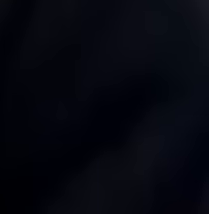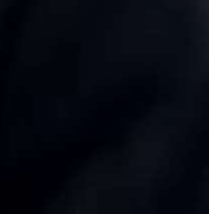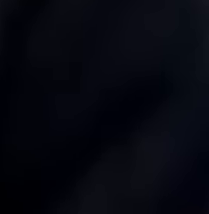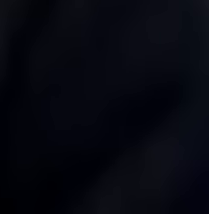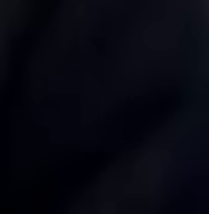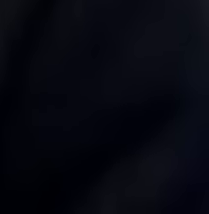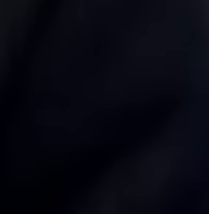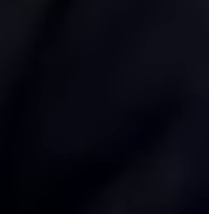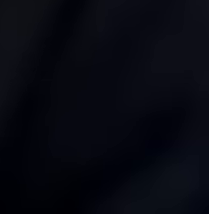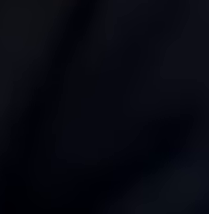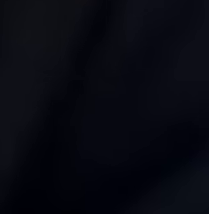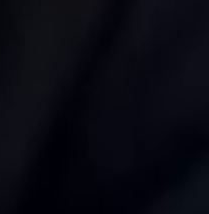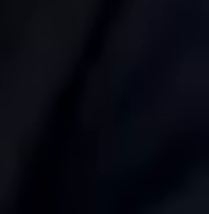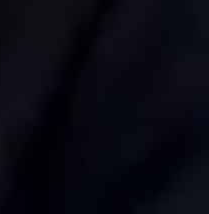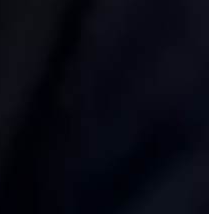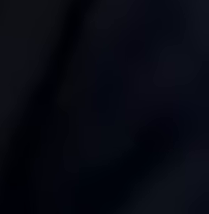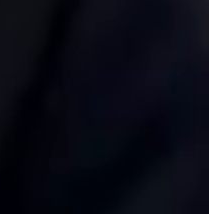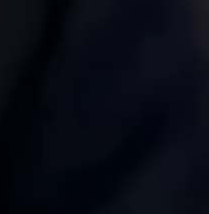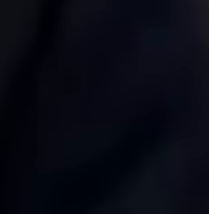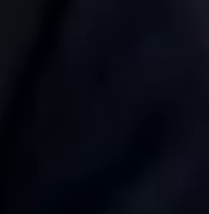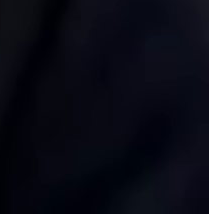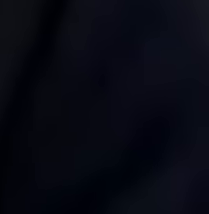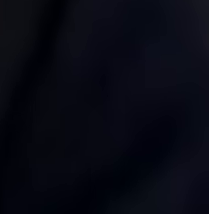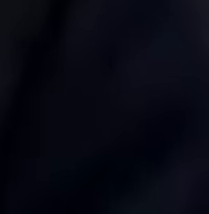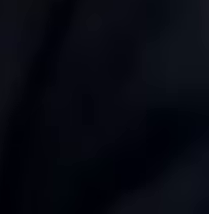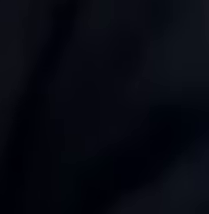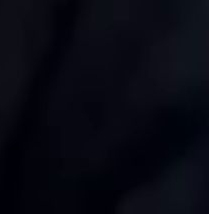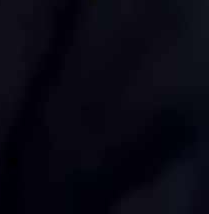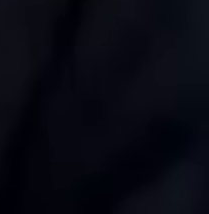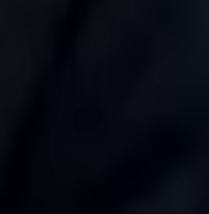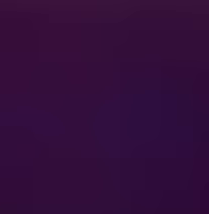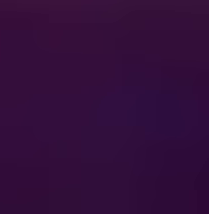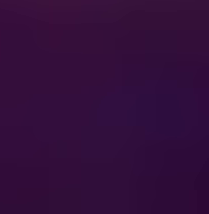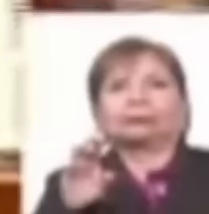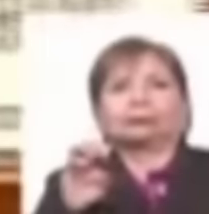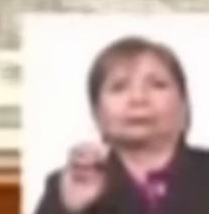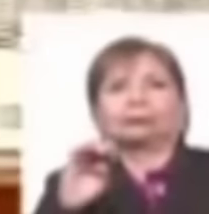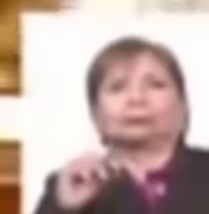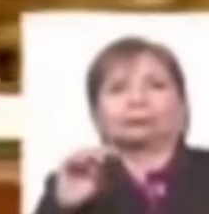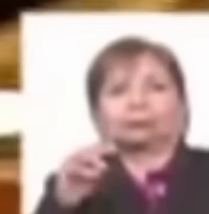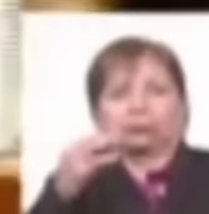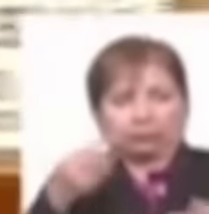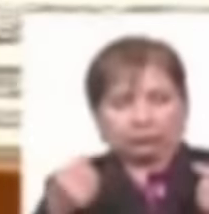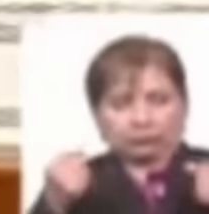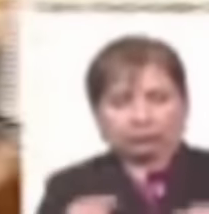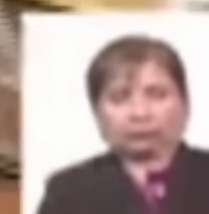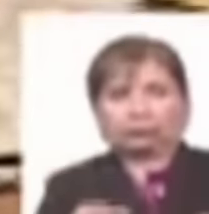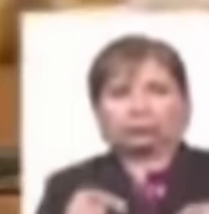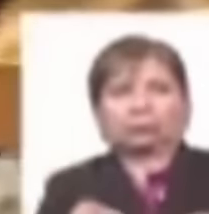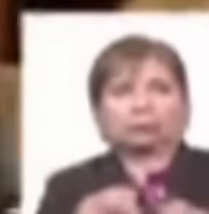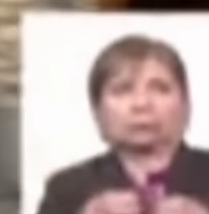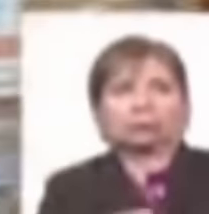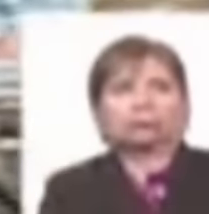podíamos resolver. Uh-huh. ¿No? Estoy hablando del tema del rango de la edad de los miembros de la Junta. Sí. ¿No? Hay posiciones, y este es un foro político.